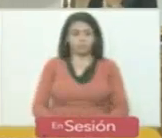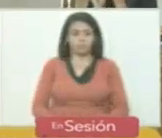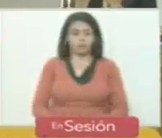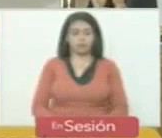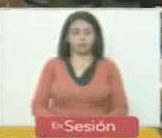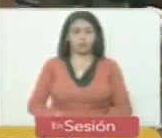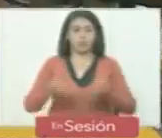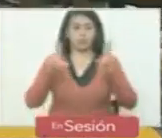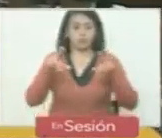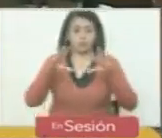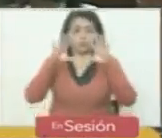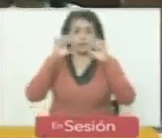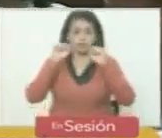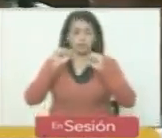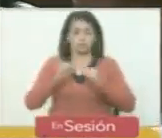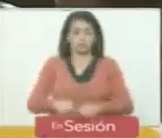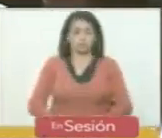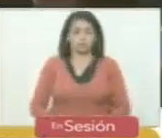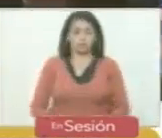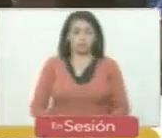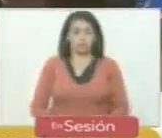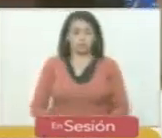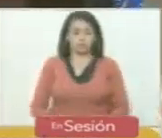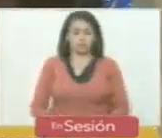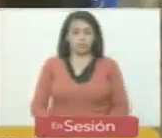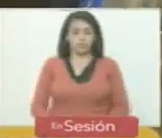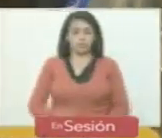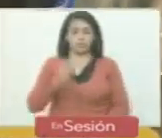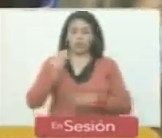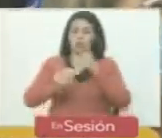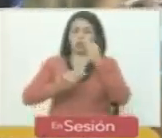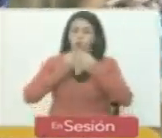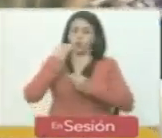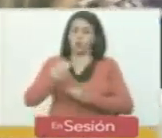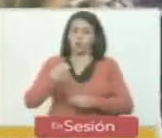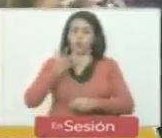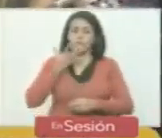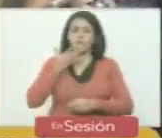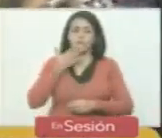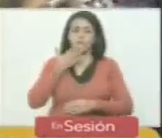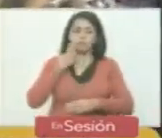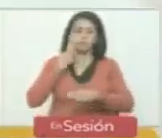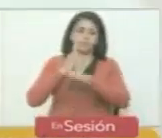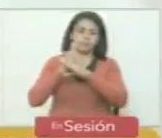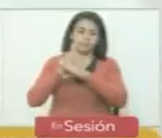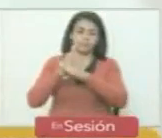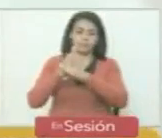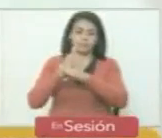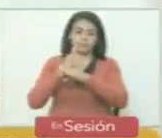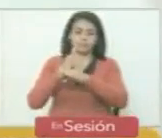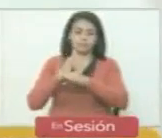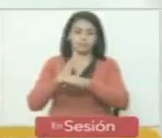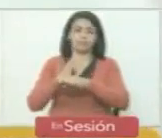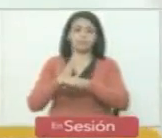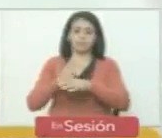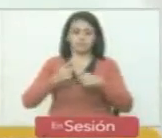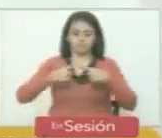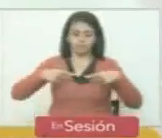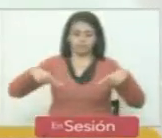y jamás lo van a entender, es cómo es posible que bloqueada,